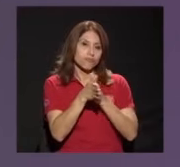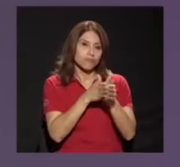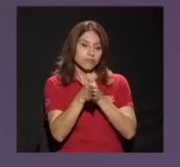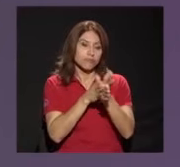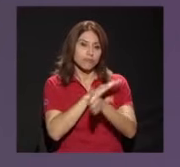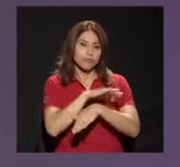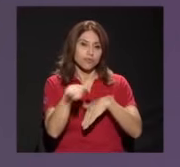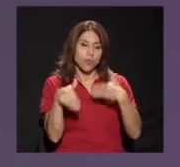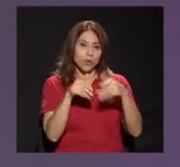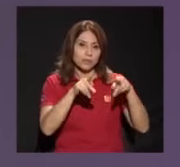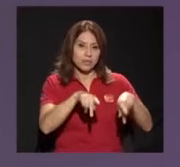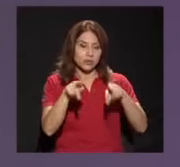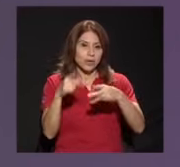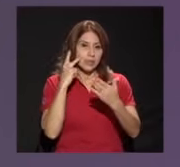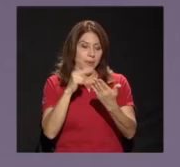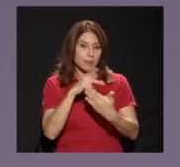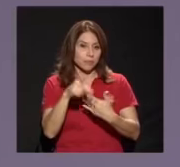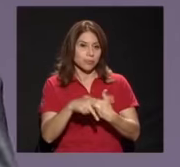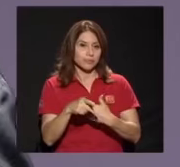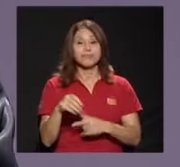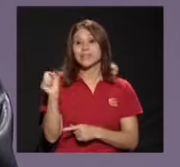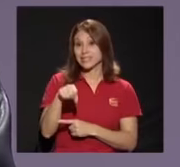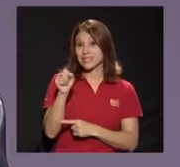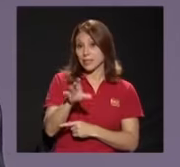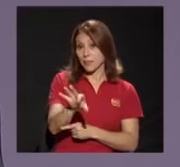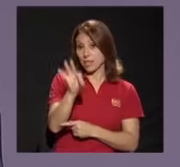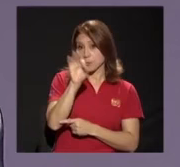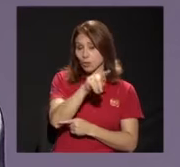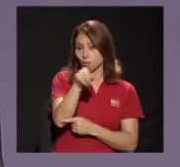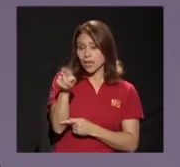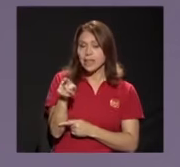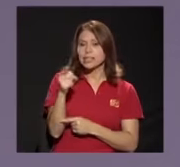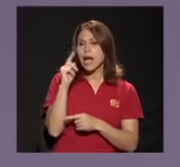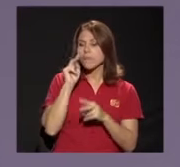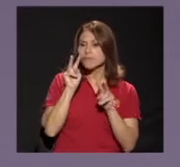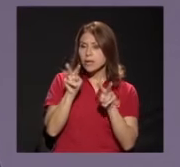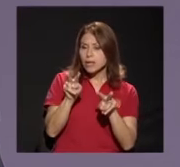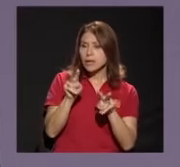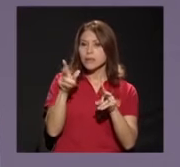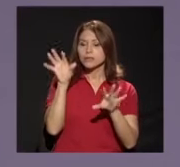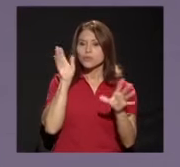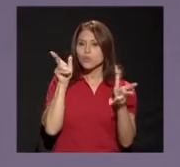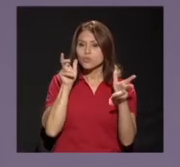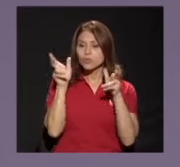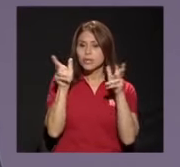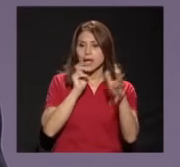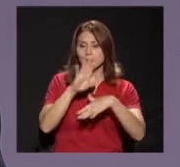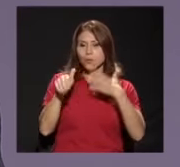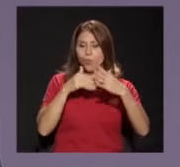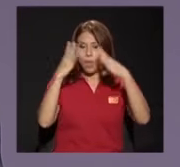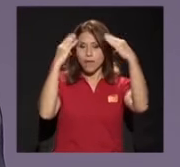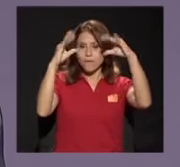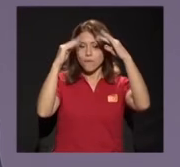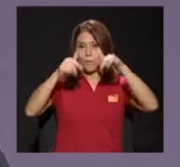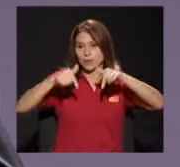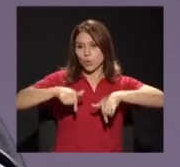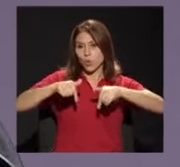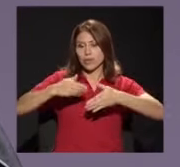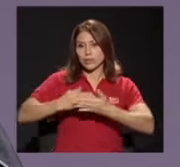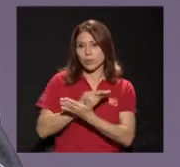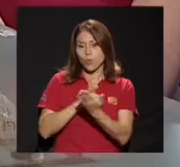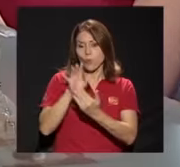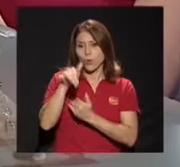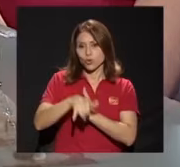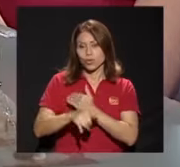las personas que nos ven hoy. Sí, les invitamos a escuchar, a ver toda la información que nos van a brindar hoy sobre este nuevo proyecto de